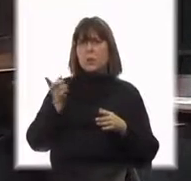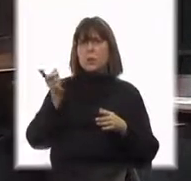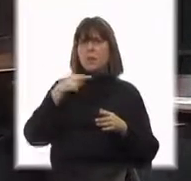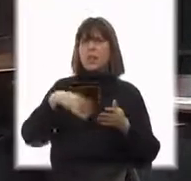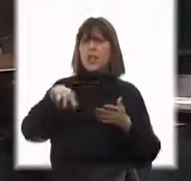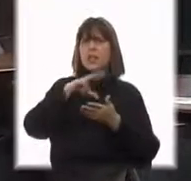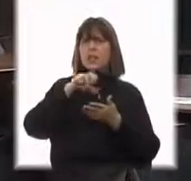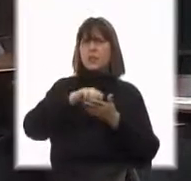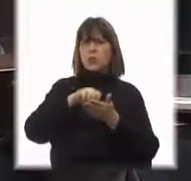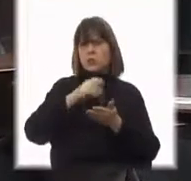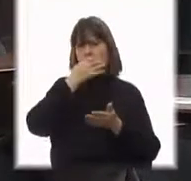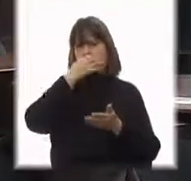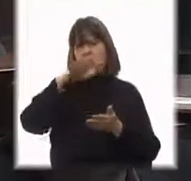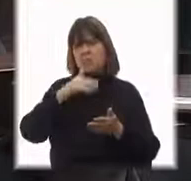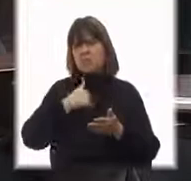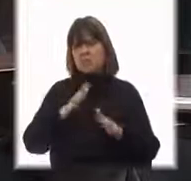la ciudad porque se me dio la gana.